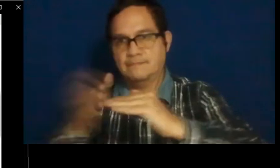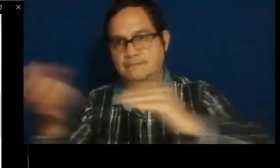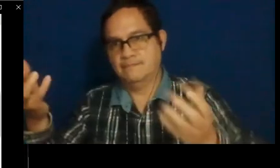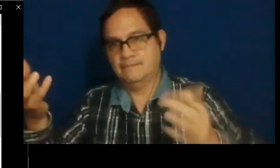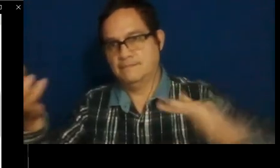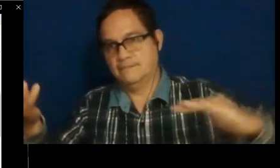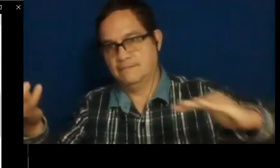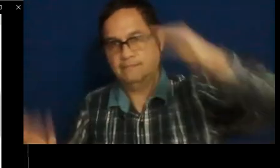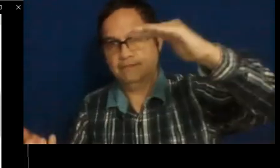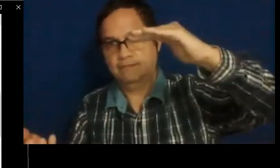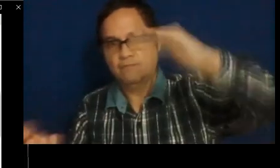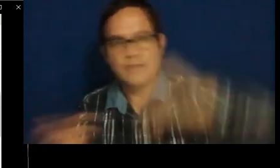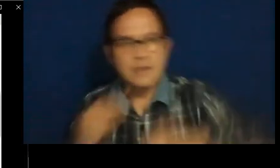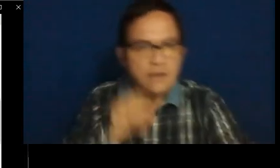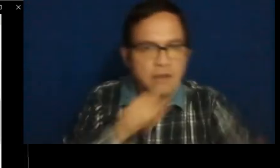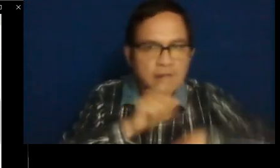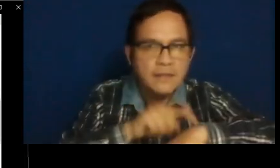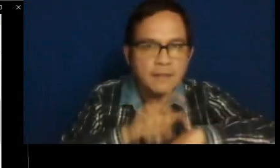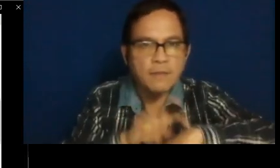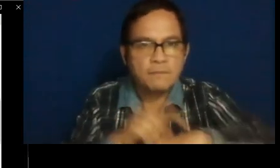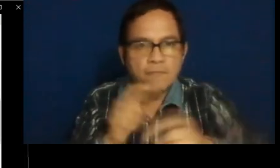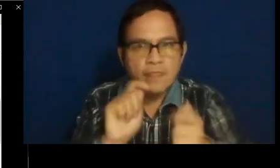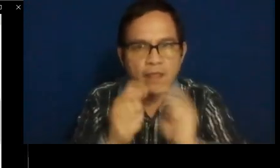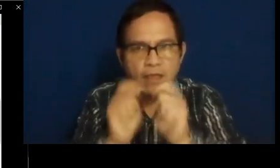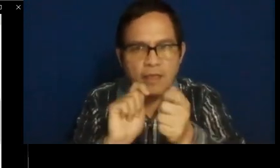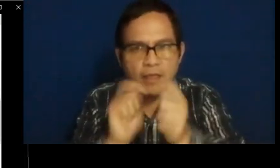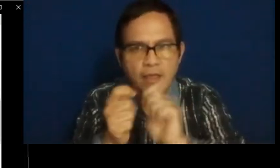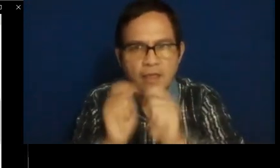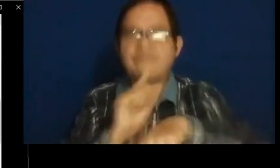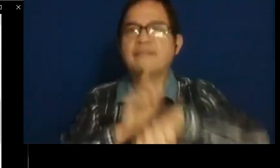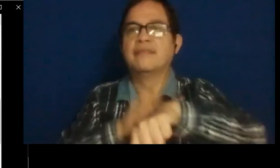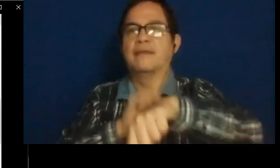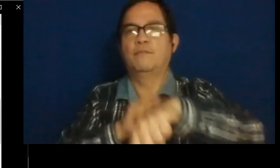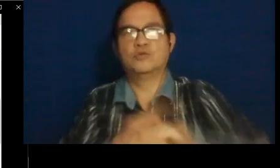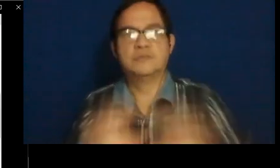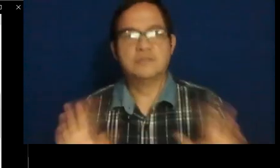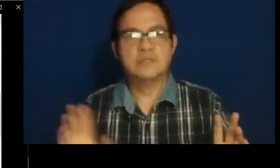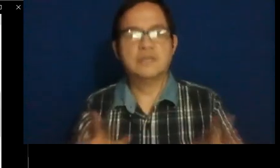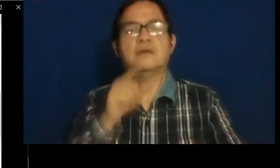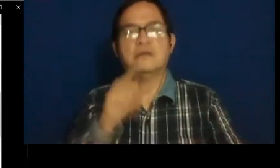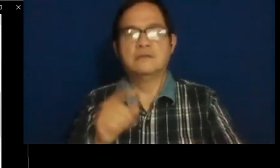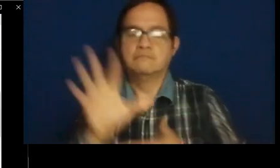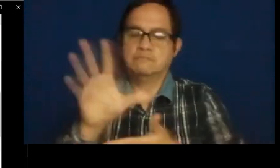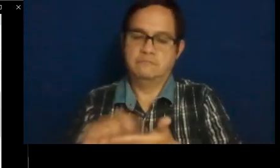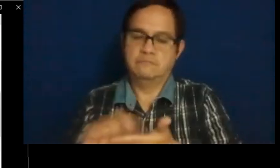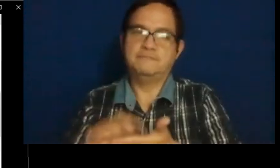y voy tomando el tiempo. Claramente me doy cuenta que los datos empiezan a cambiar aquí en los tiempos. ¿Listo? Tomo ese dato, lo voy